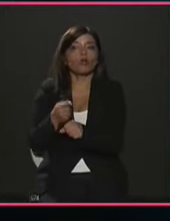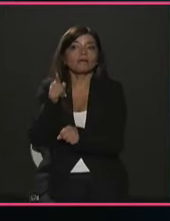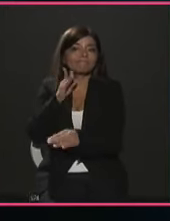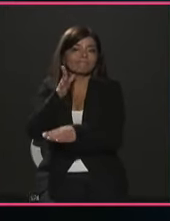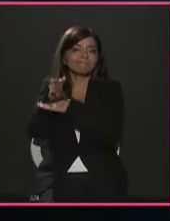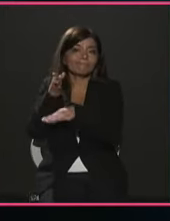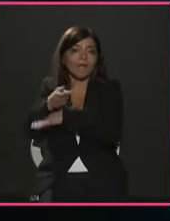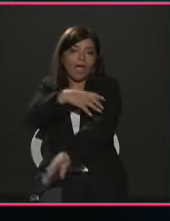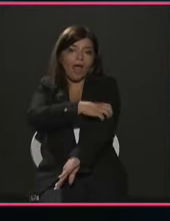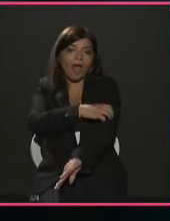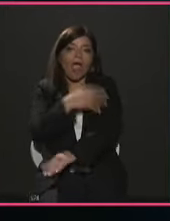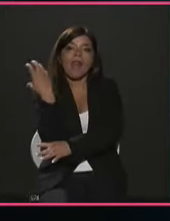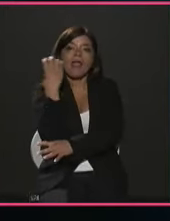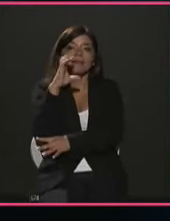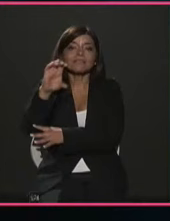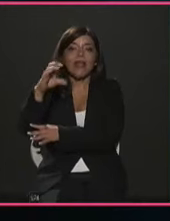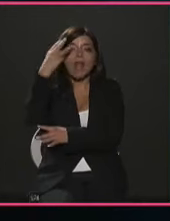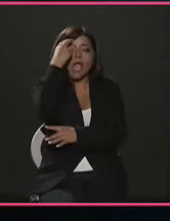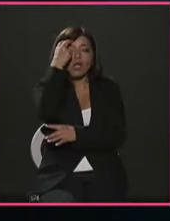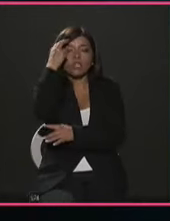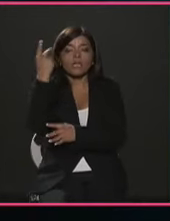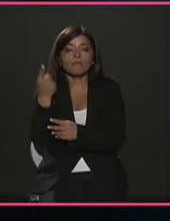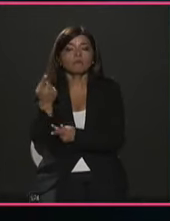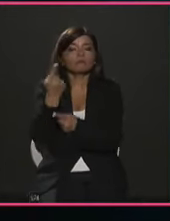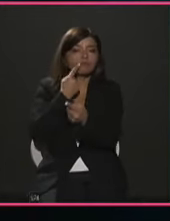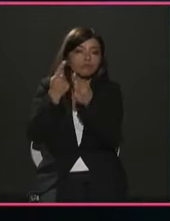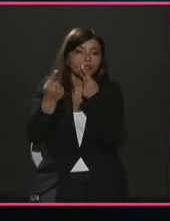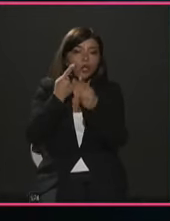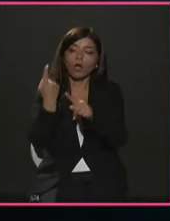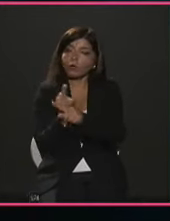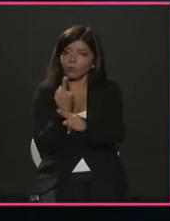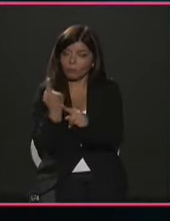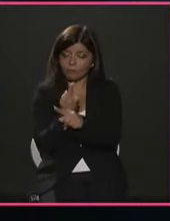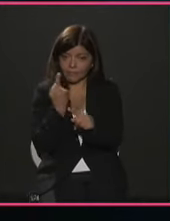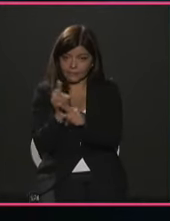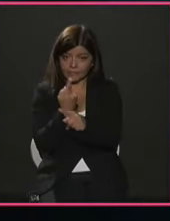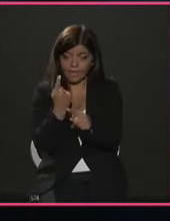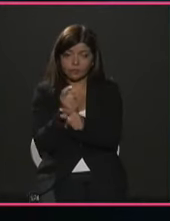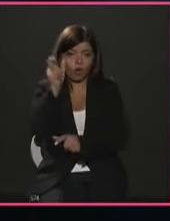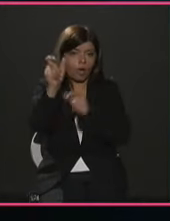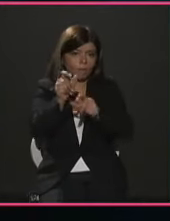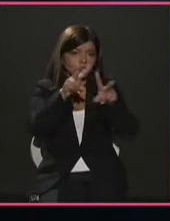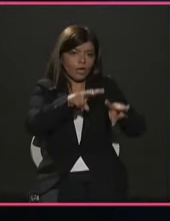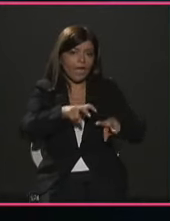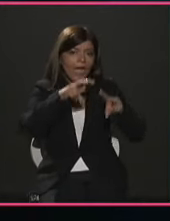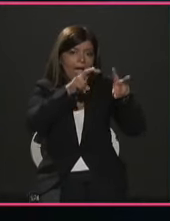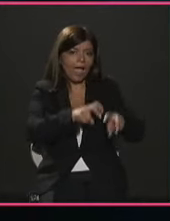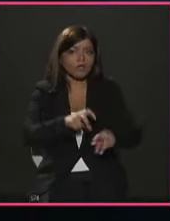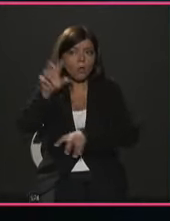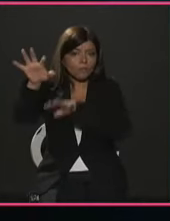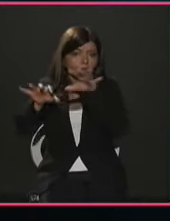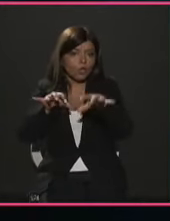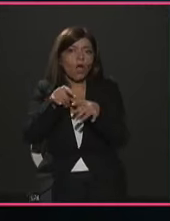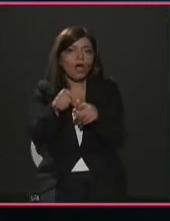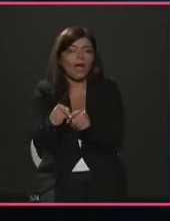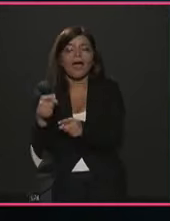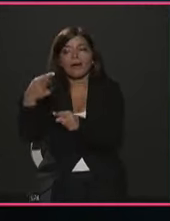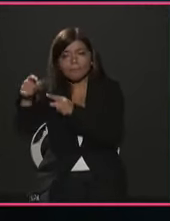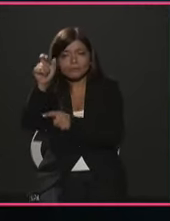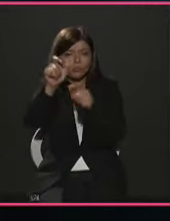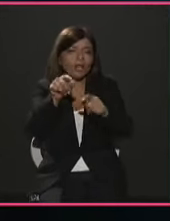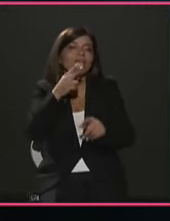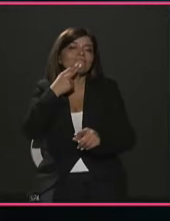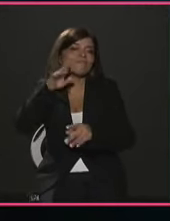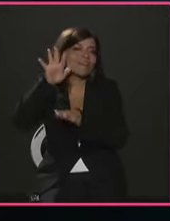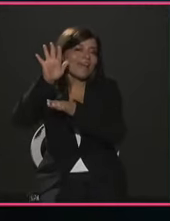coquimbo en La Serena conversando con sus agricultores con sus crianceros con la gente allá y